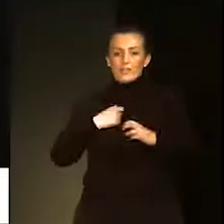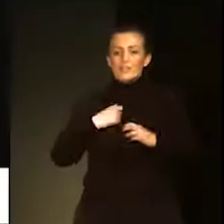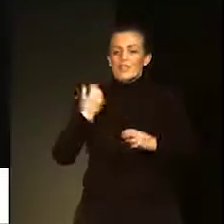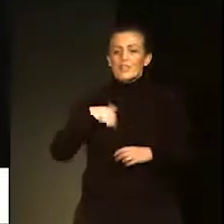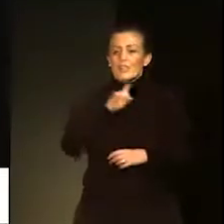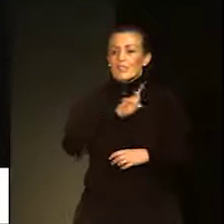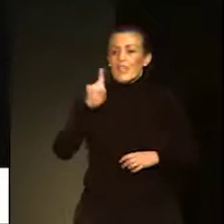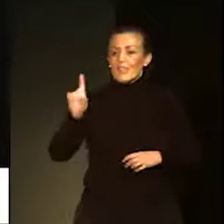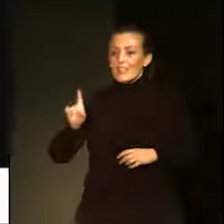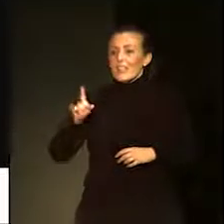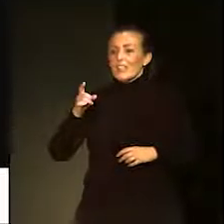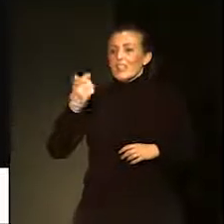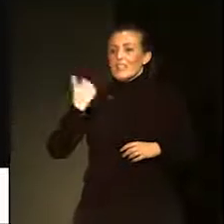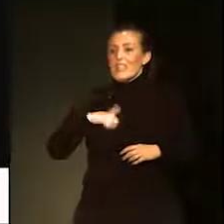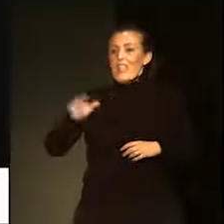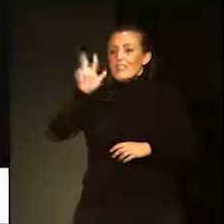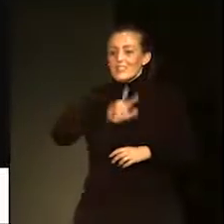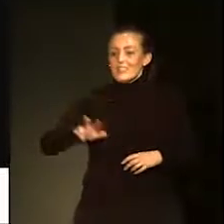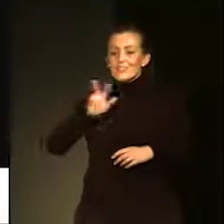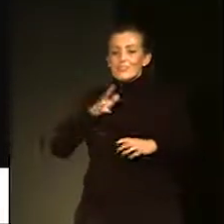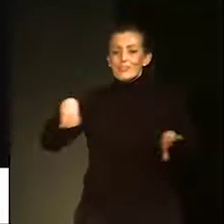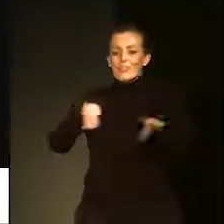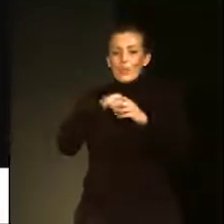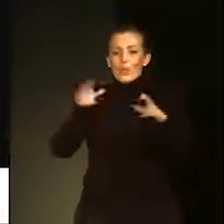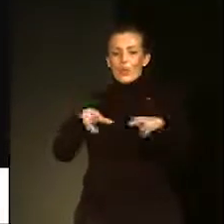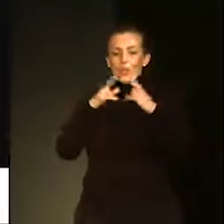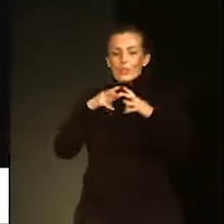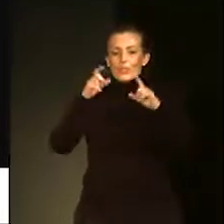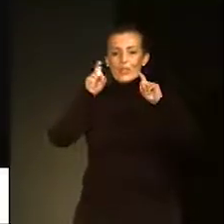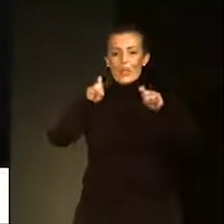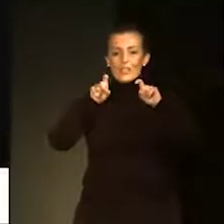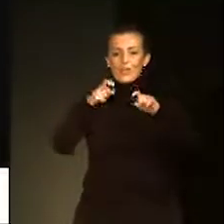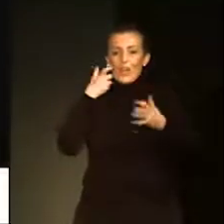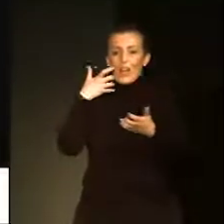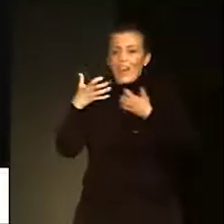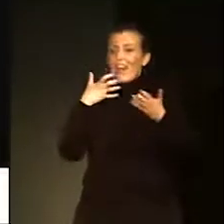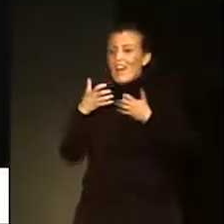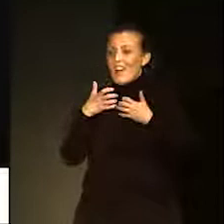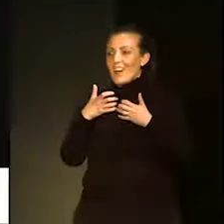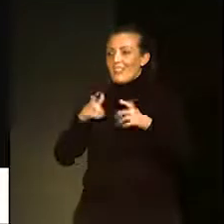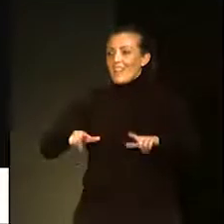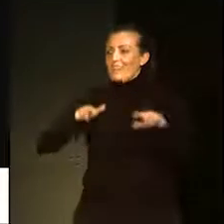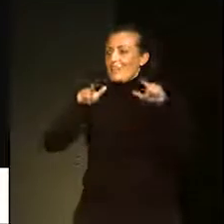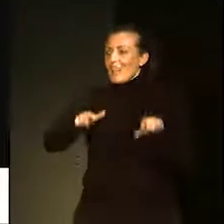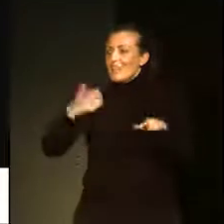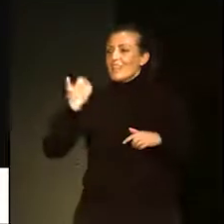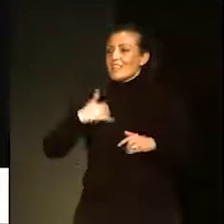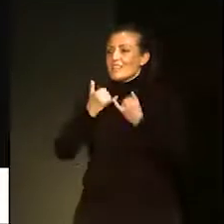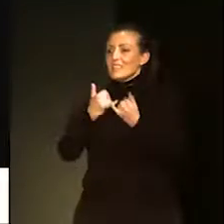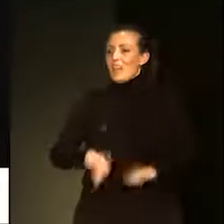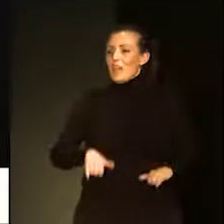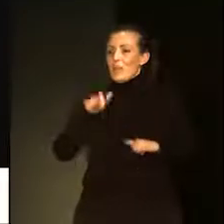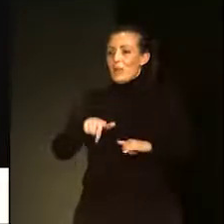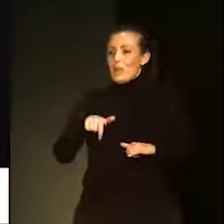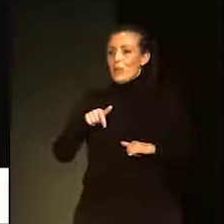undécimas jornadas estatales de inclusión social y educación en las artes escénicas que este año celebramos en